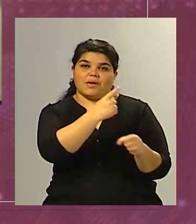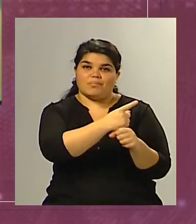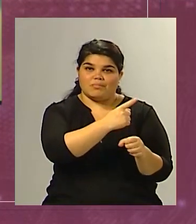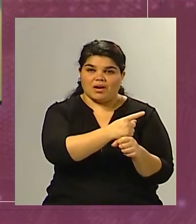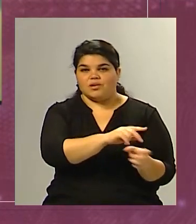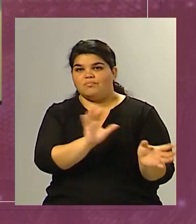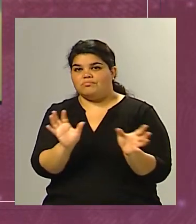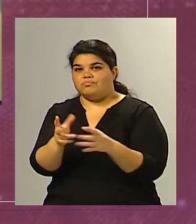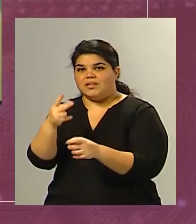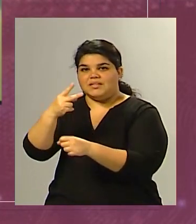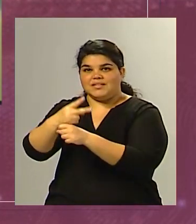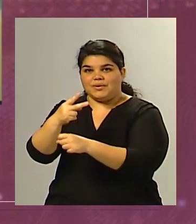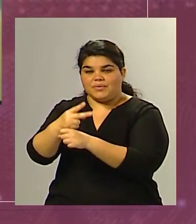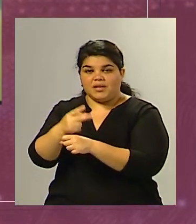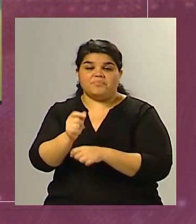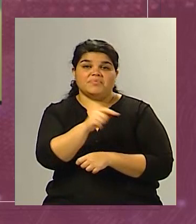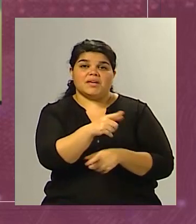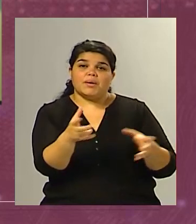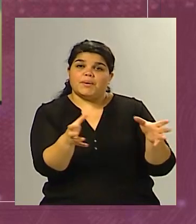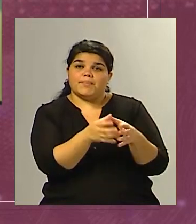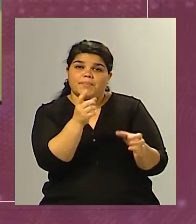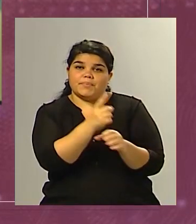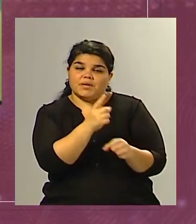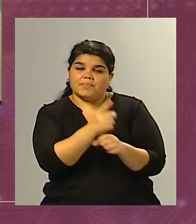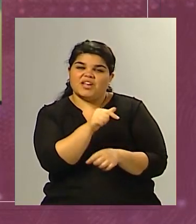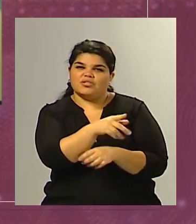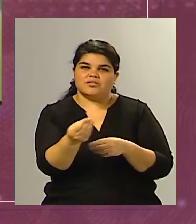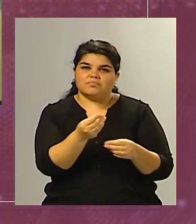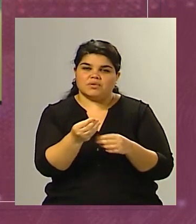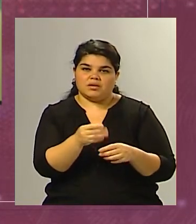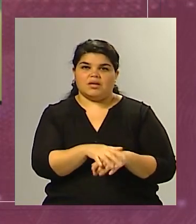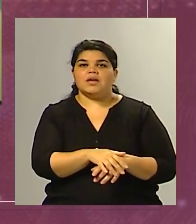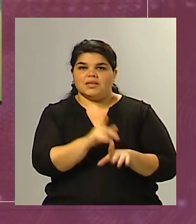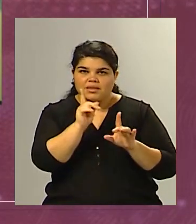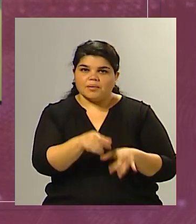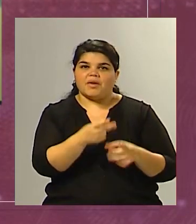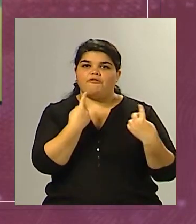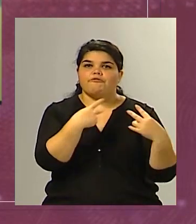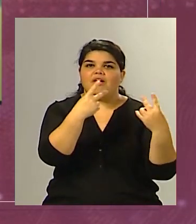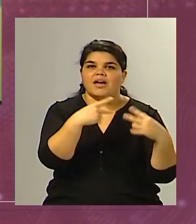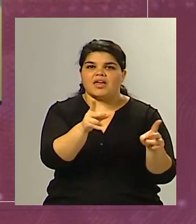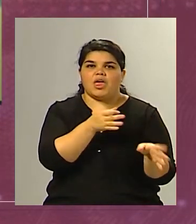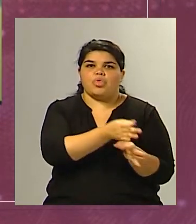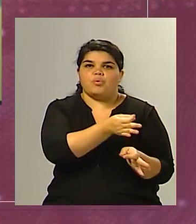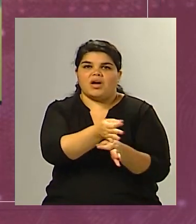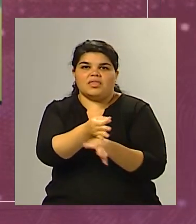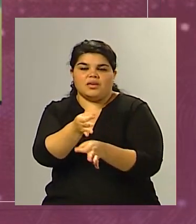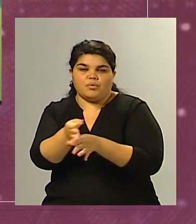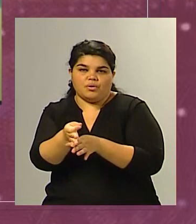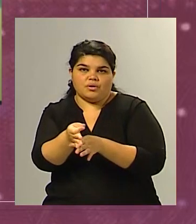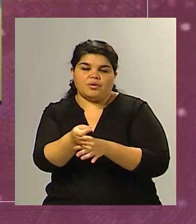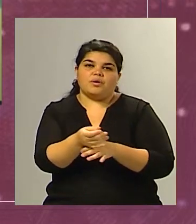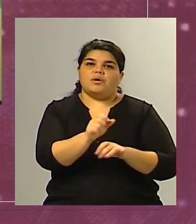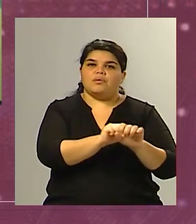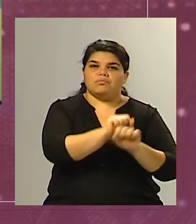mercado secundario. En el primario lo podemos enlazar un poco con lo que son también viajes educativos. Sí. Esto que se entienda que el viaje de egresado y el